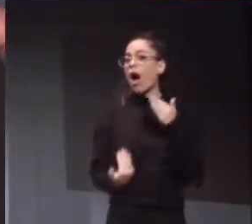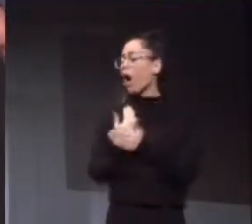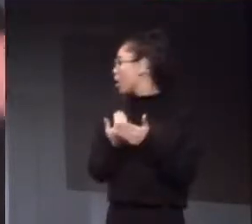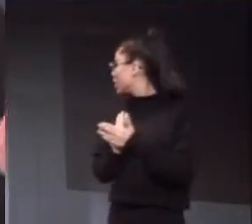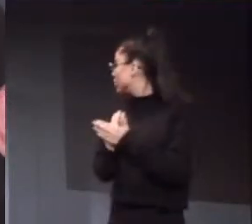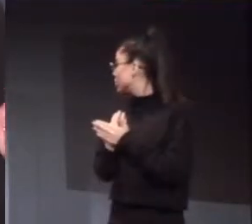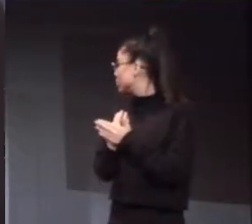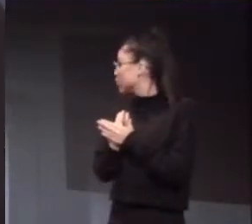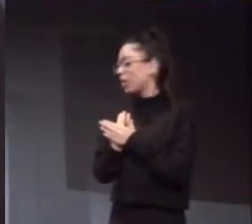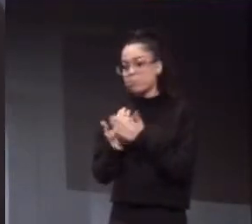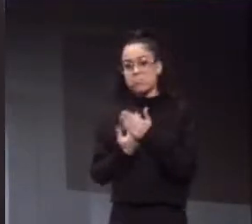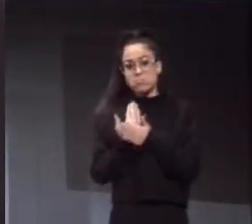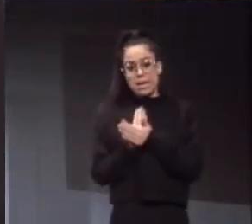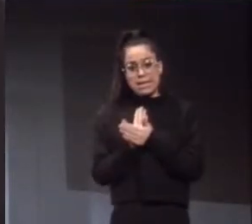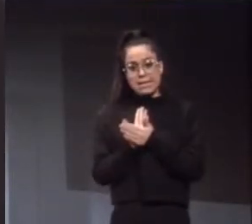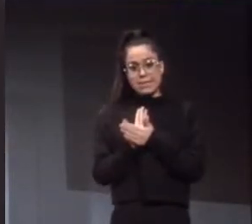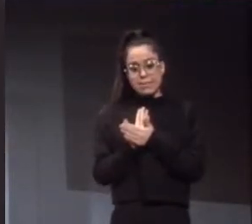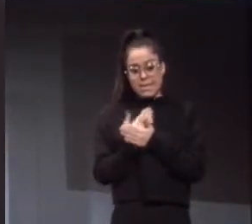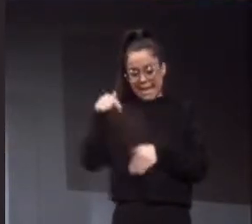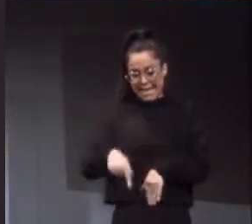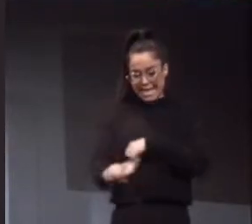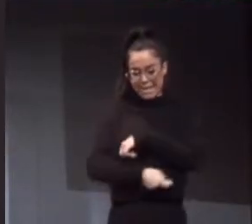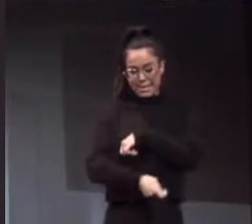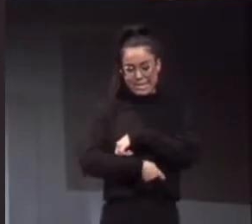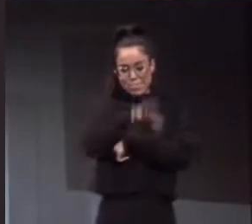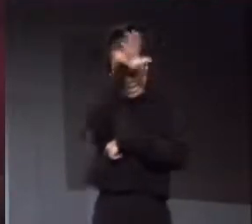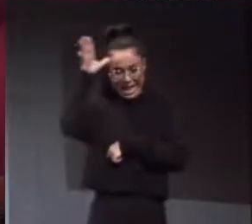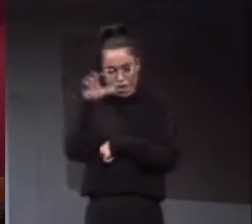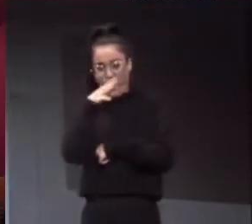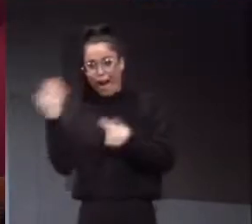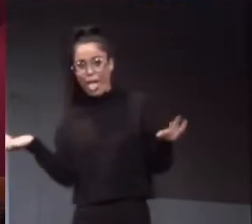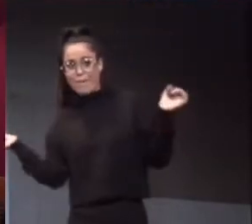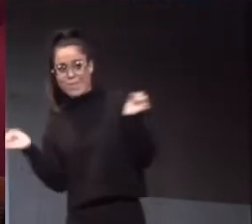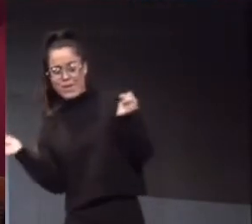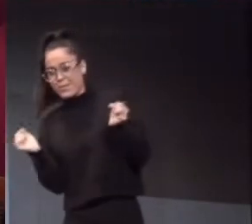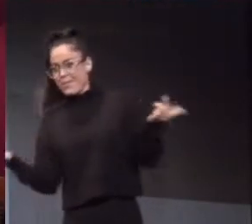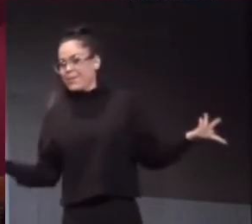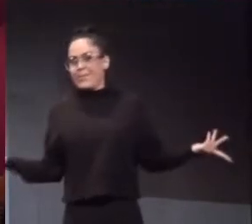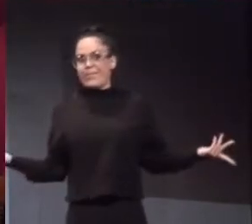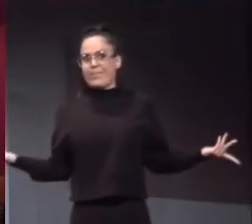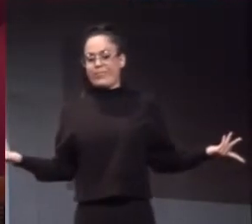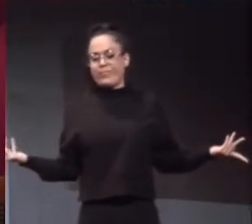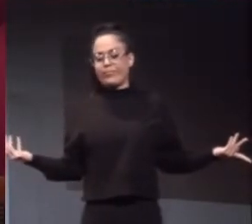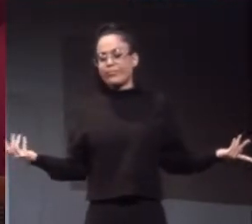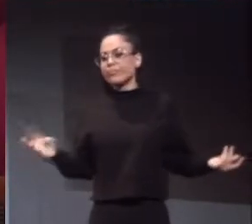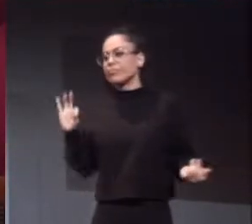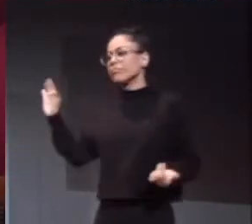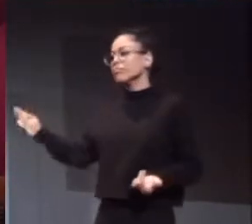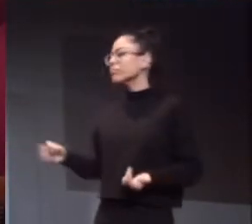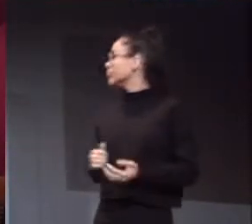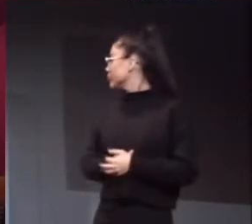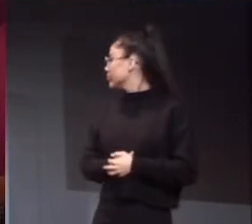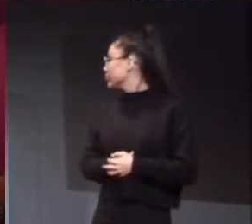esta mañana era verano una cosa muy muy breve yo creo que un cambio fundamental que es que no no no no